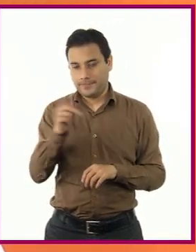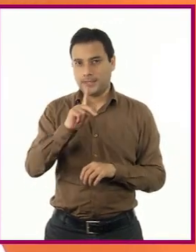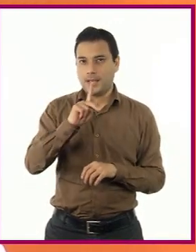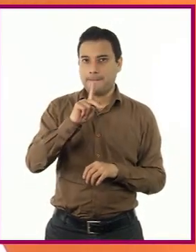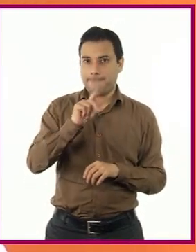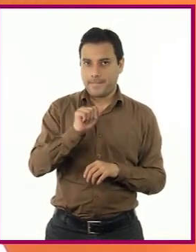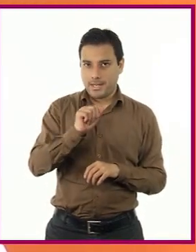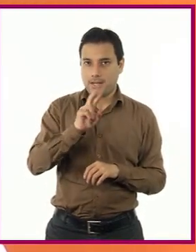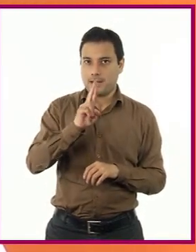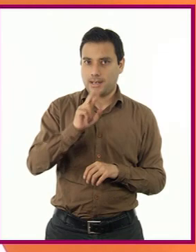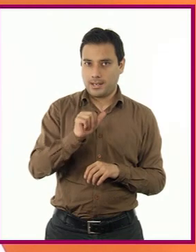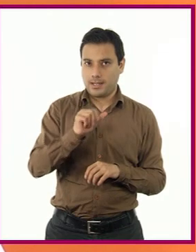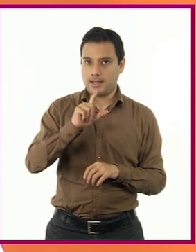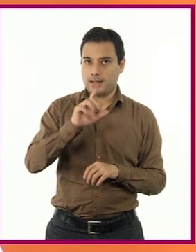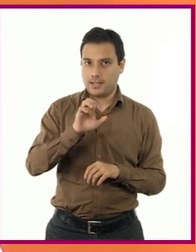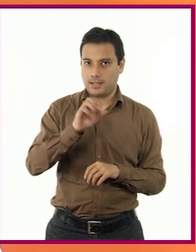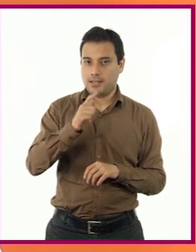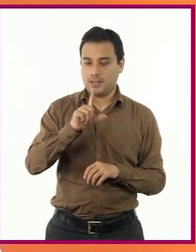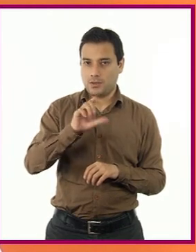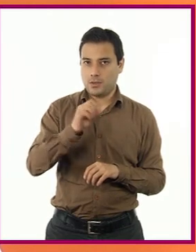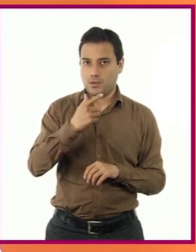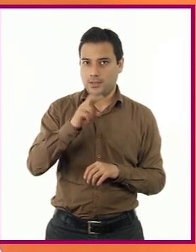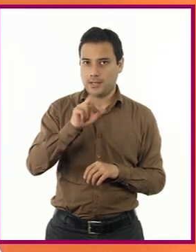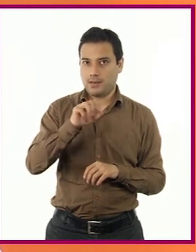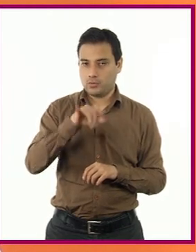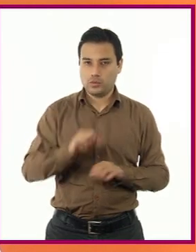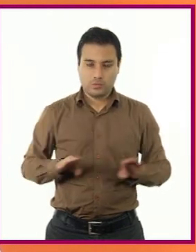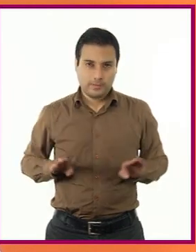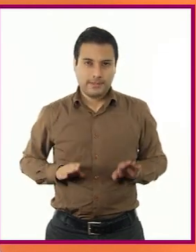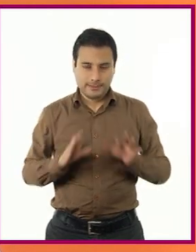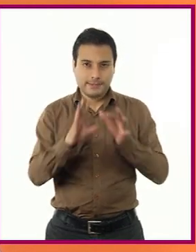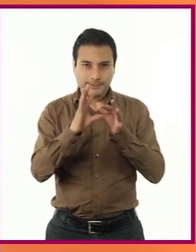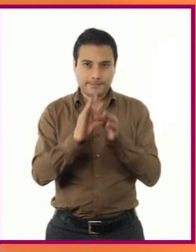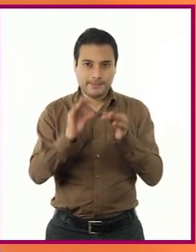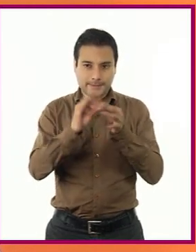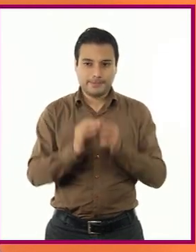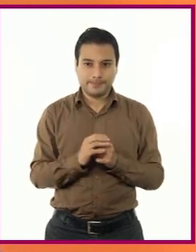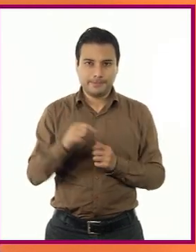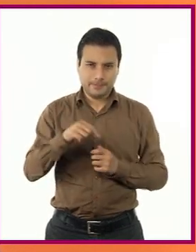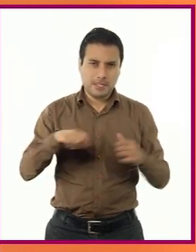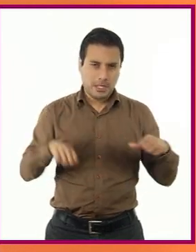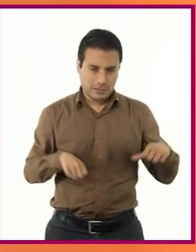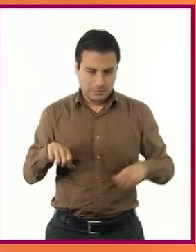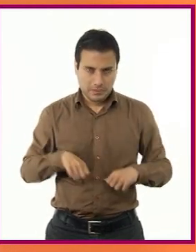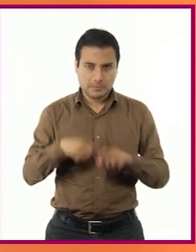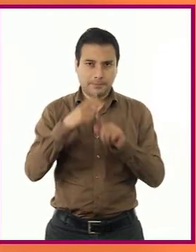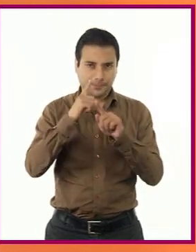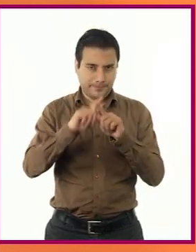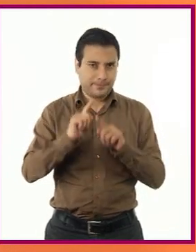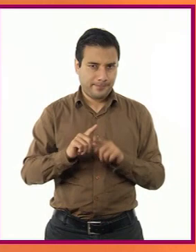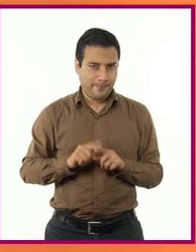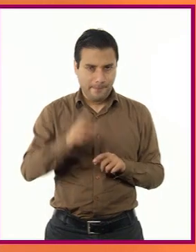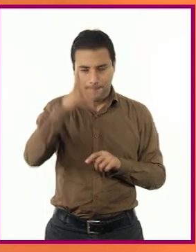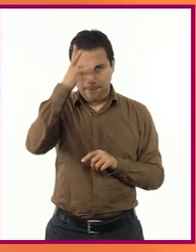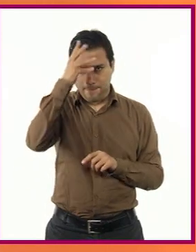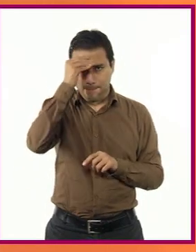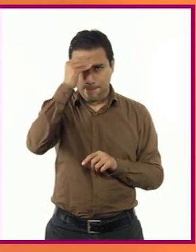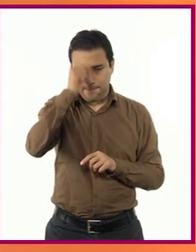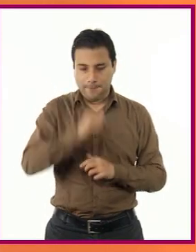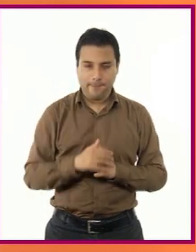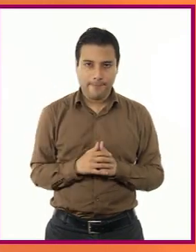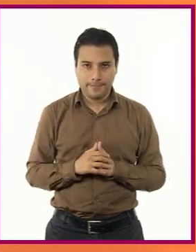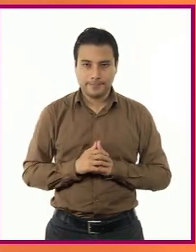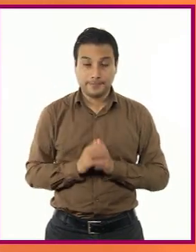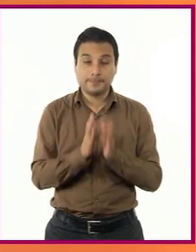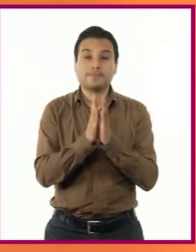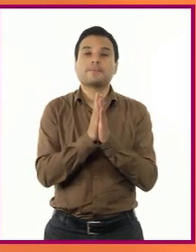Para lograrlo, realizaremos algunas actividades que nos permitirán arribar a los aprendizajes esperados de esta sesión.